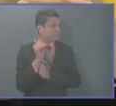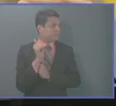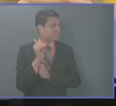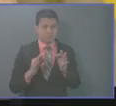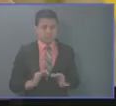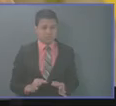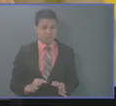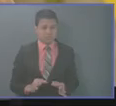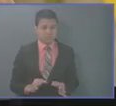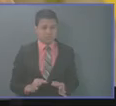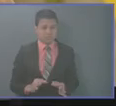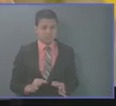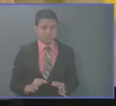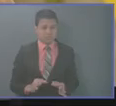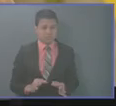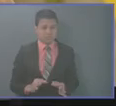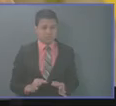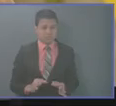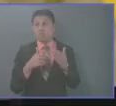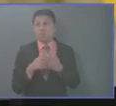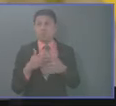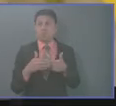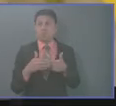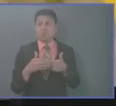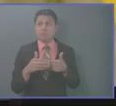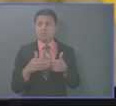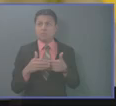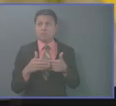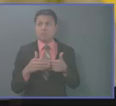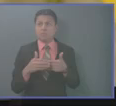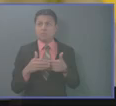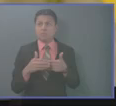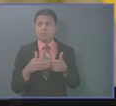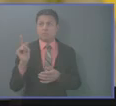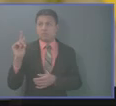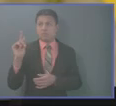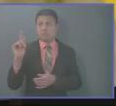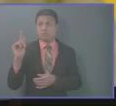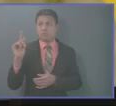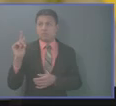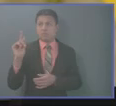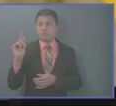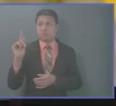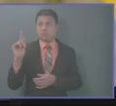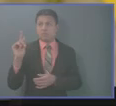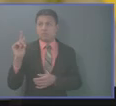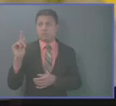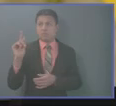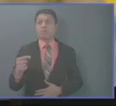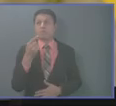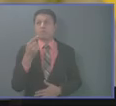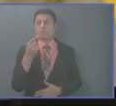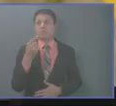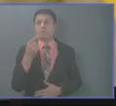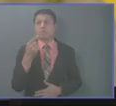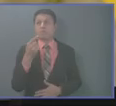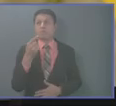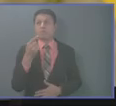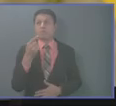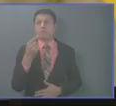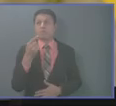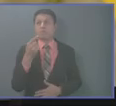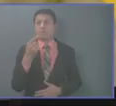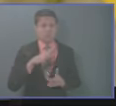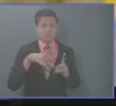desacumulación o en la reducción del endeudamiento público. Y hoy, a raíz de